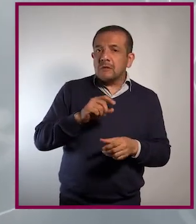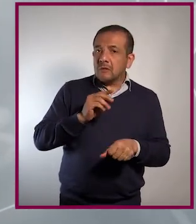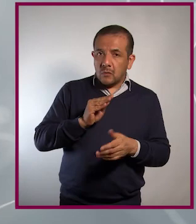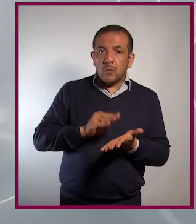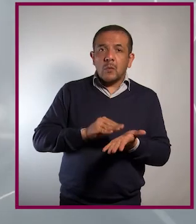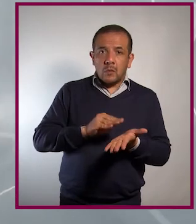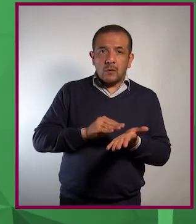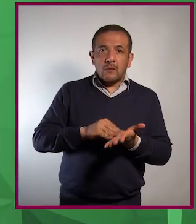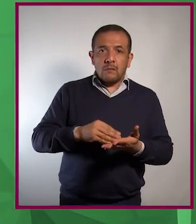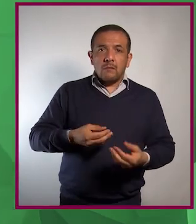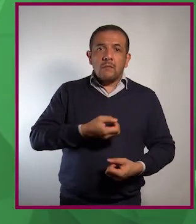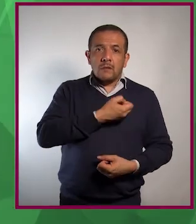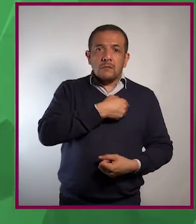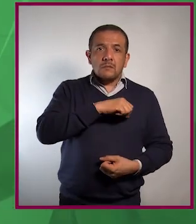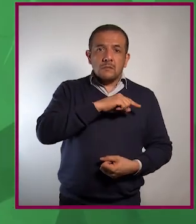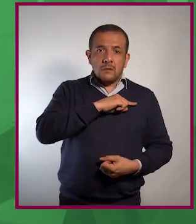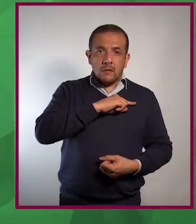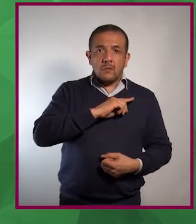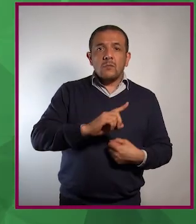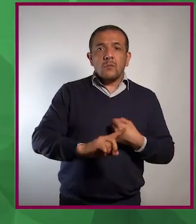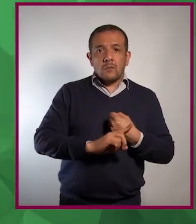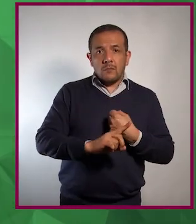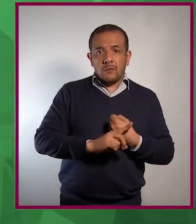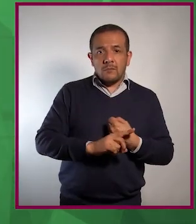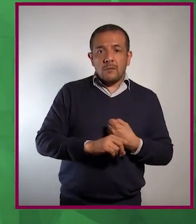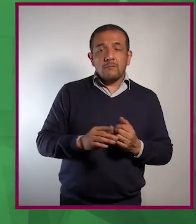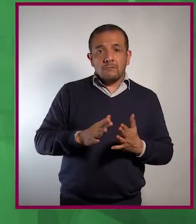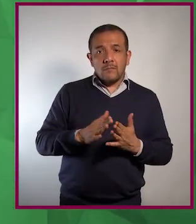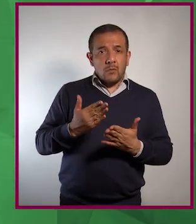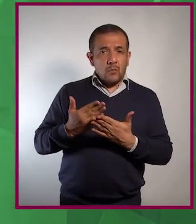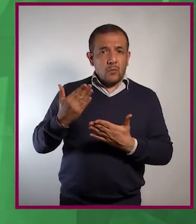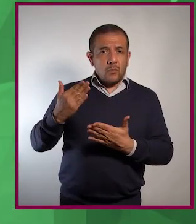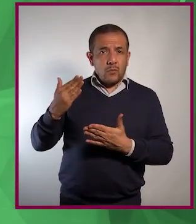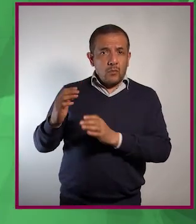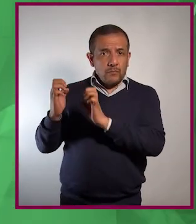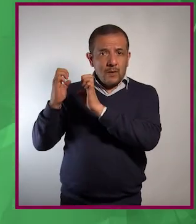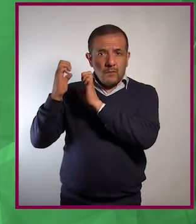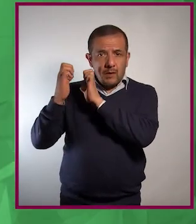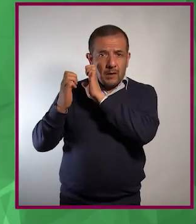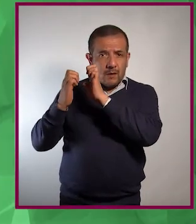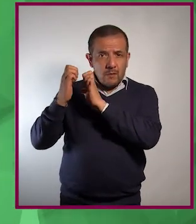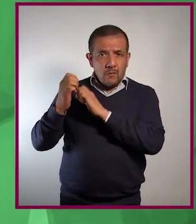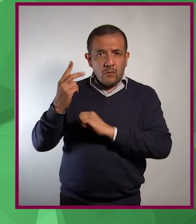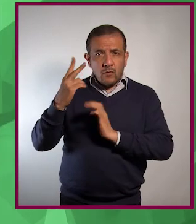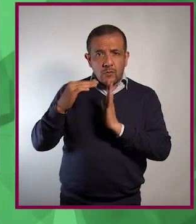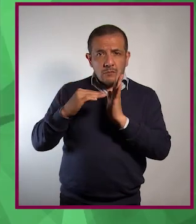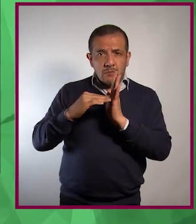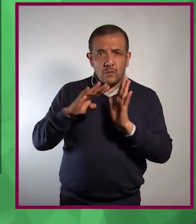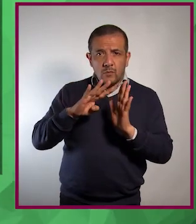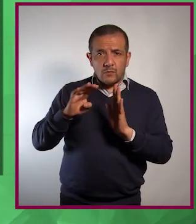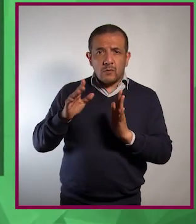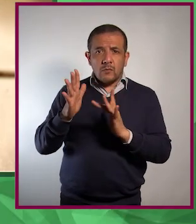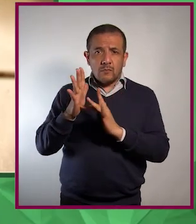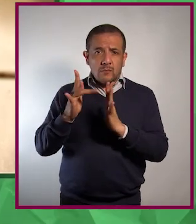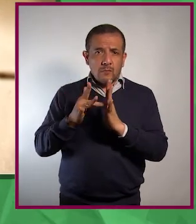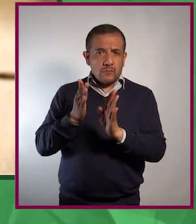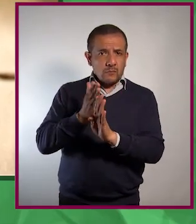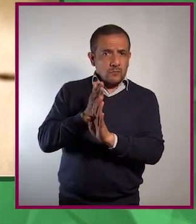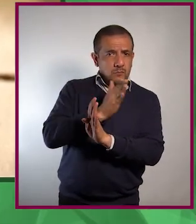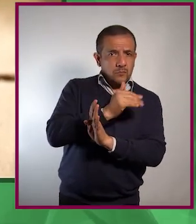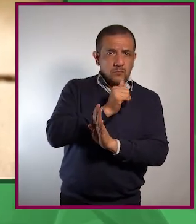de salud pública. Hay estudios antropológicos en momias egipcias del año 2400